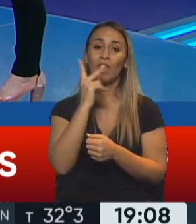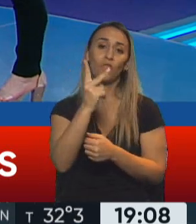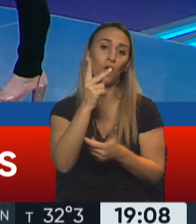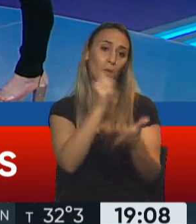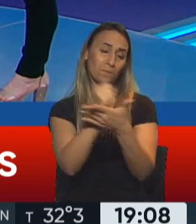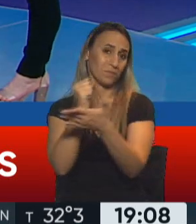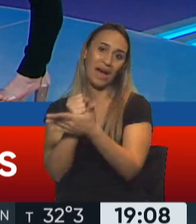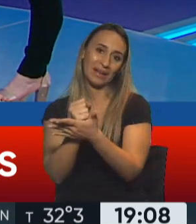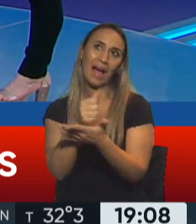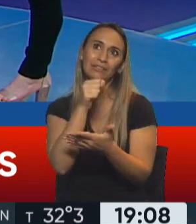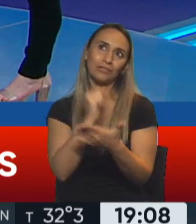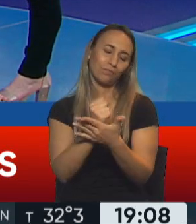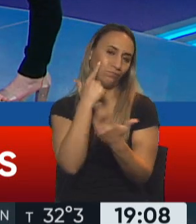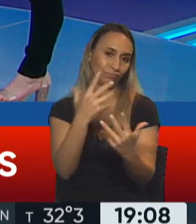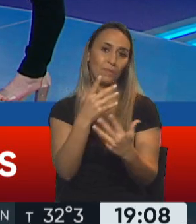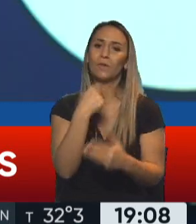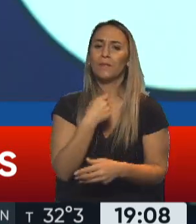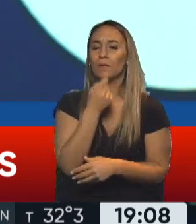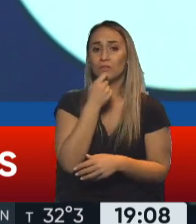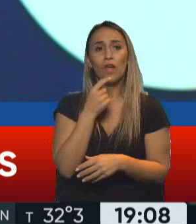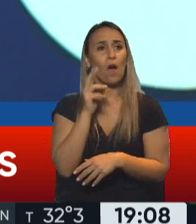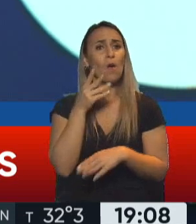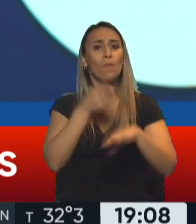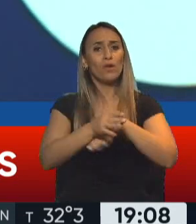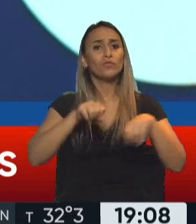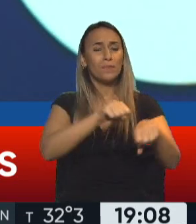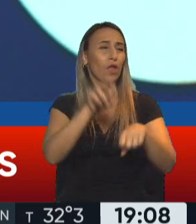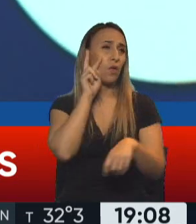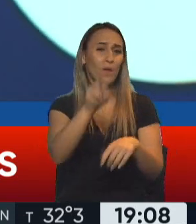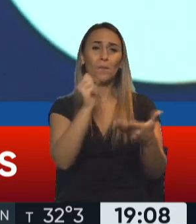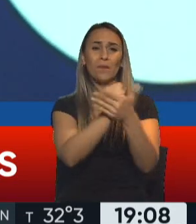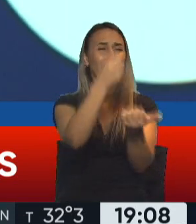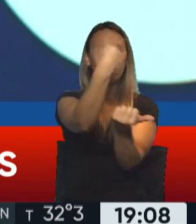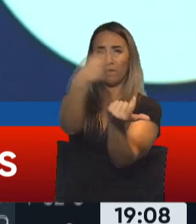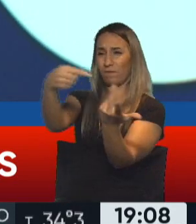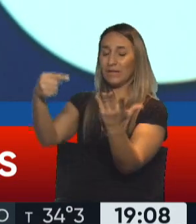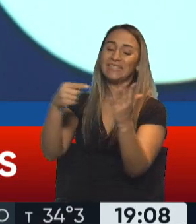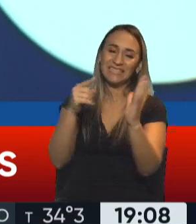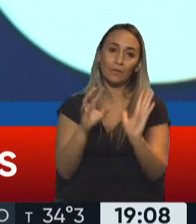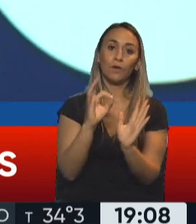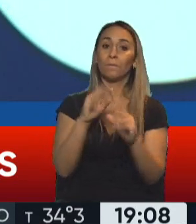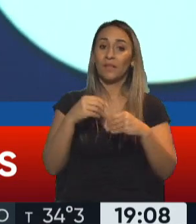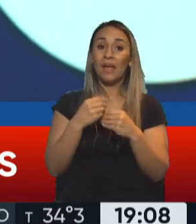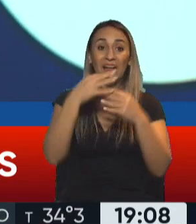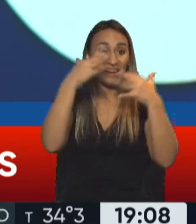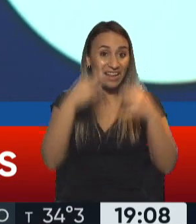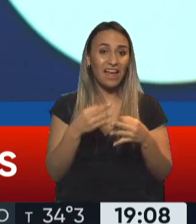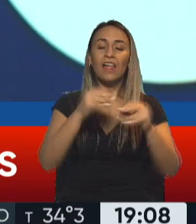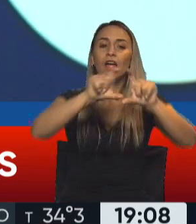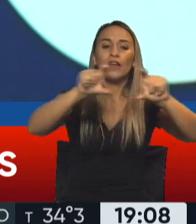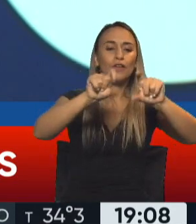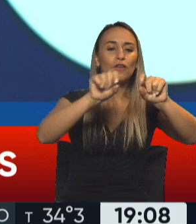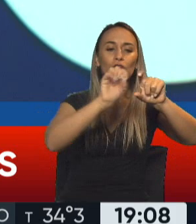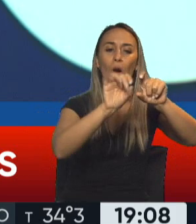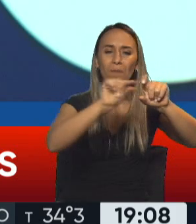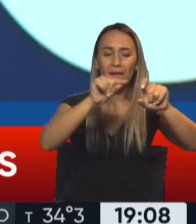que van al Ustedes dirán, pero si yo voy y veo 20 marcas de aceite, claro, sí, o de gaseosas, pero pertenecen a 3 empresas o a 2 empresas. Exactamente. ¿Y en